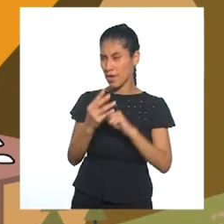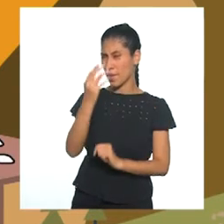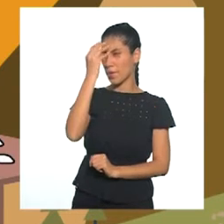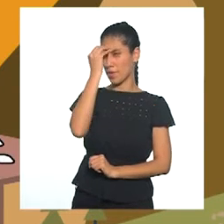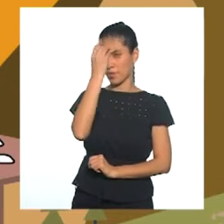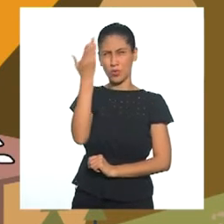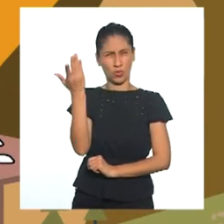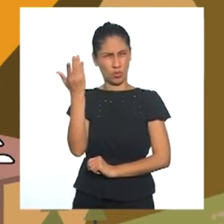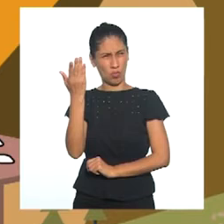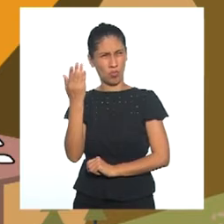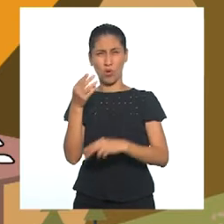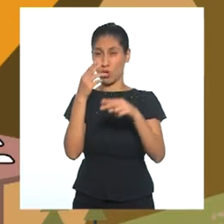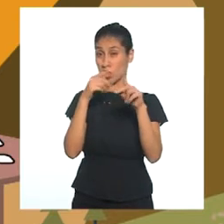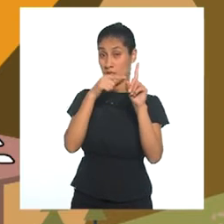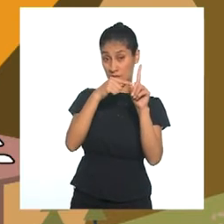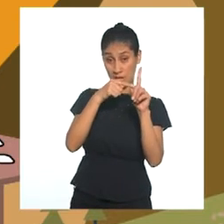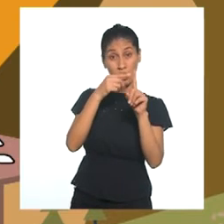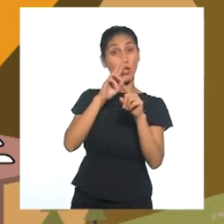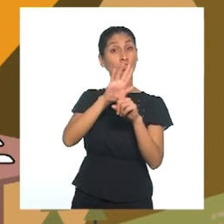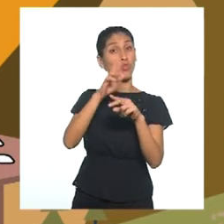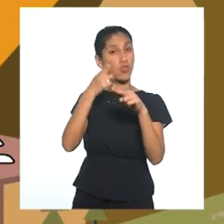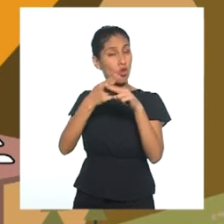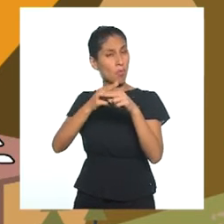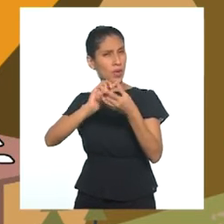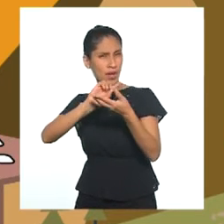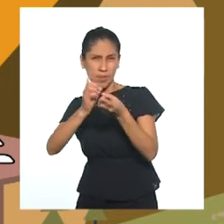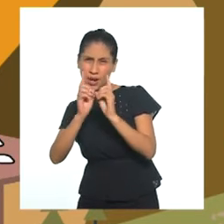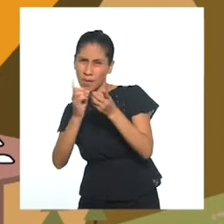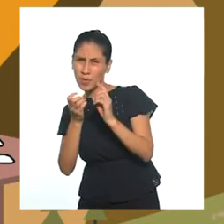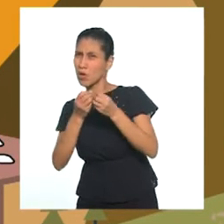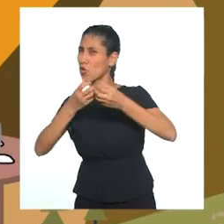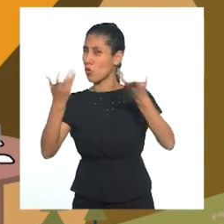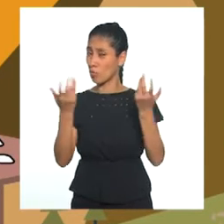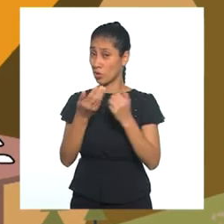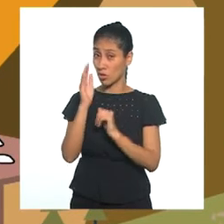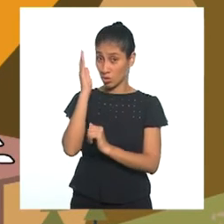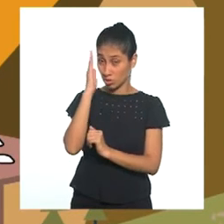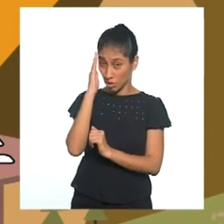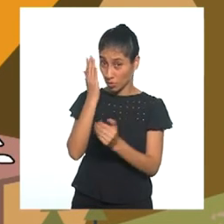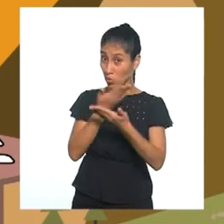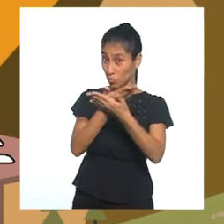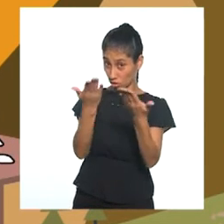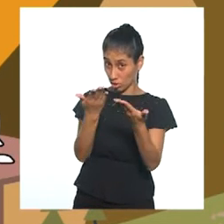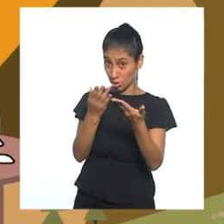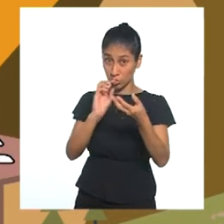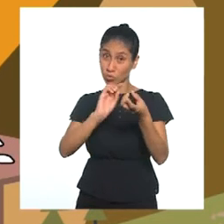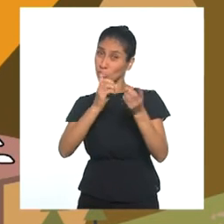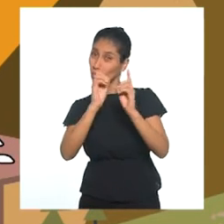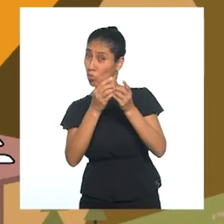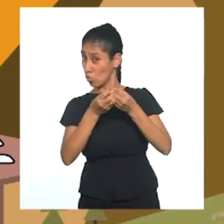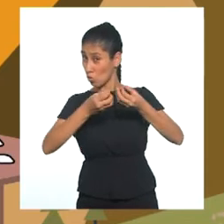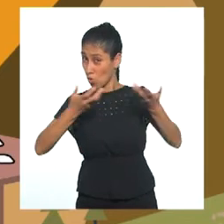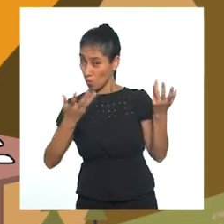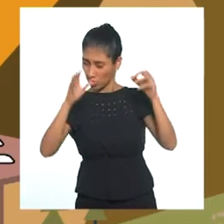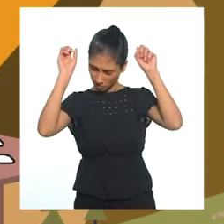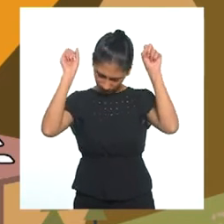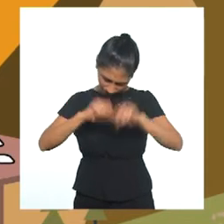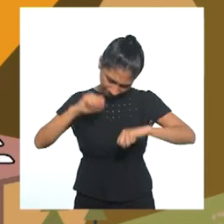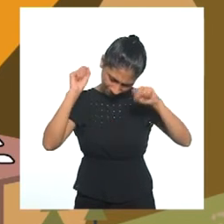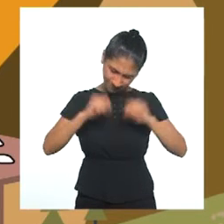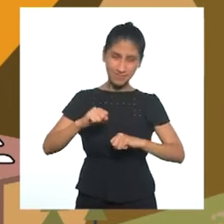a modificar el nombre de Pablo. ¿Saben ustedes cómo se puede modificar?